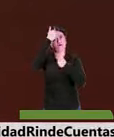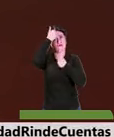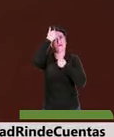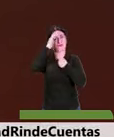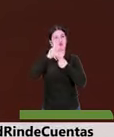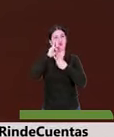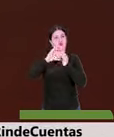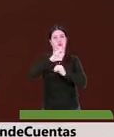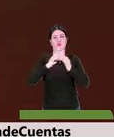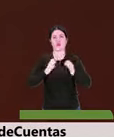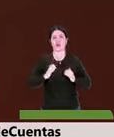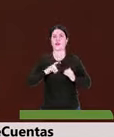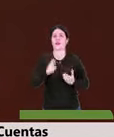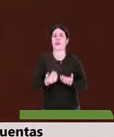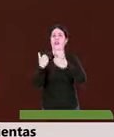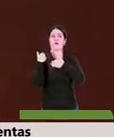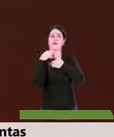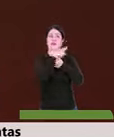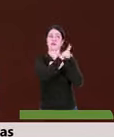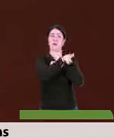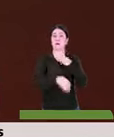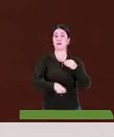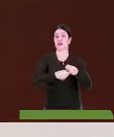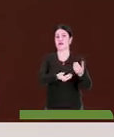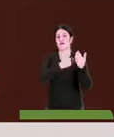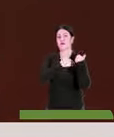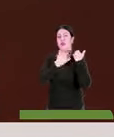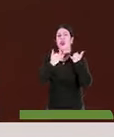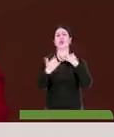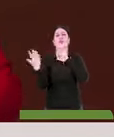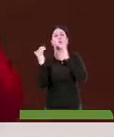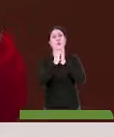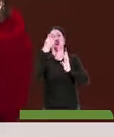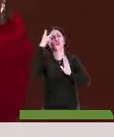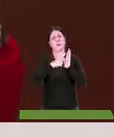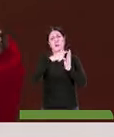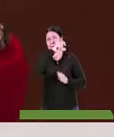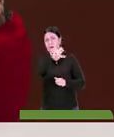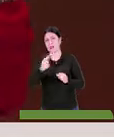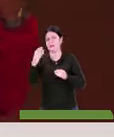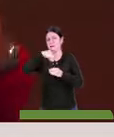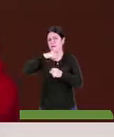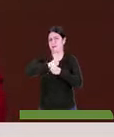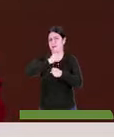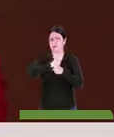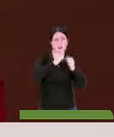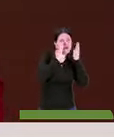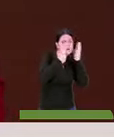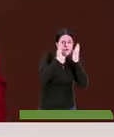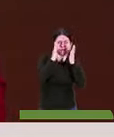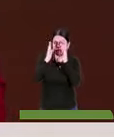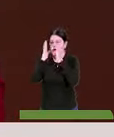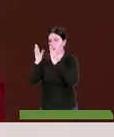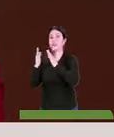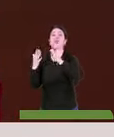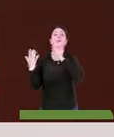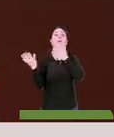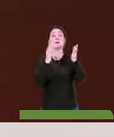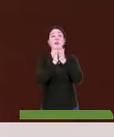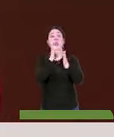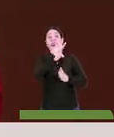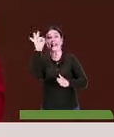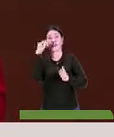corresponsabilidad. Nosotros, con nuestros más de 2.000 funcionarios que se dedican o que tienen atención a nuestros usuarios, llegamos a casi 500.000